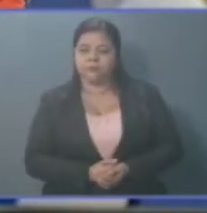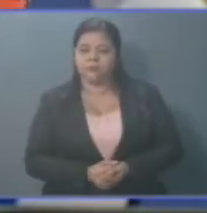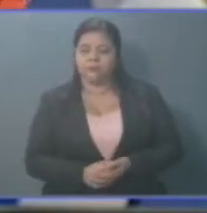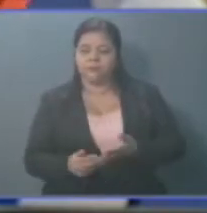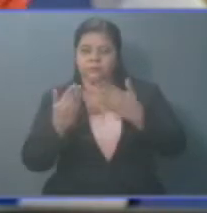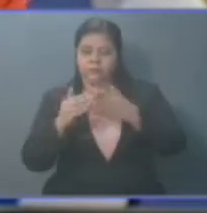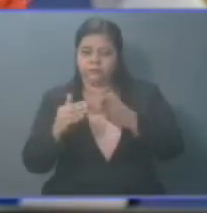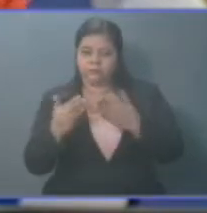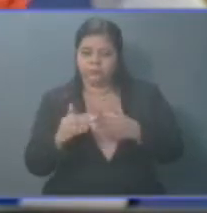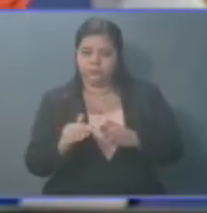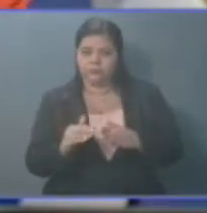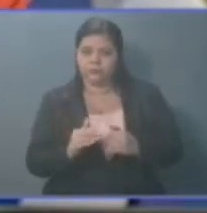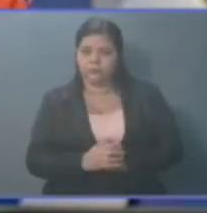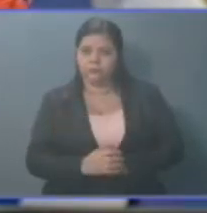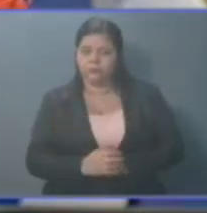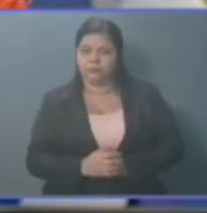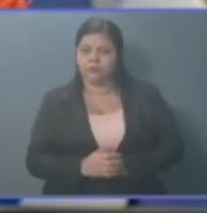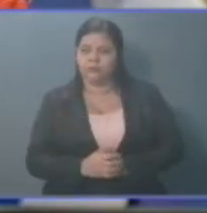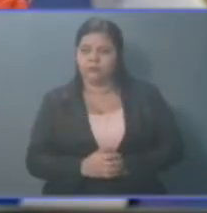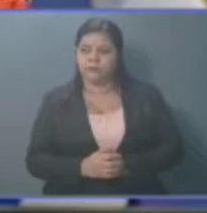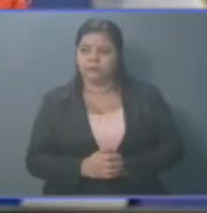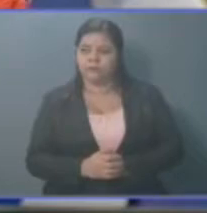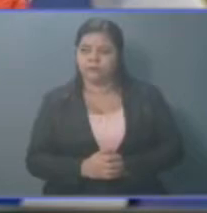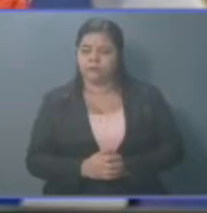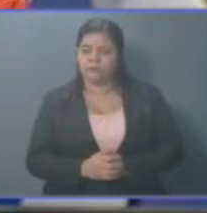varias disposiciones